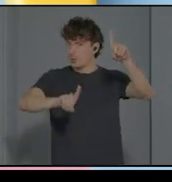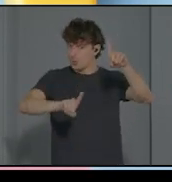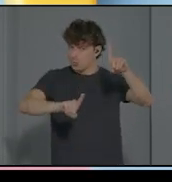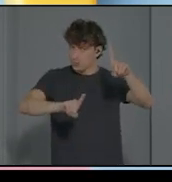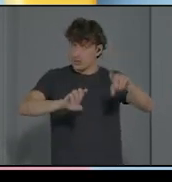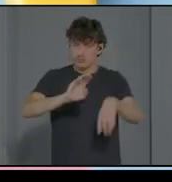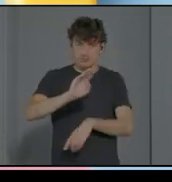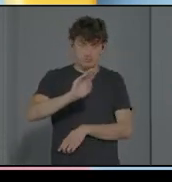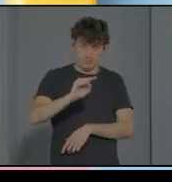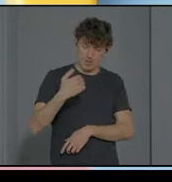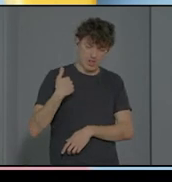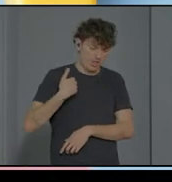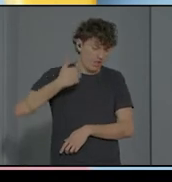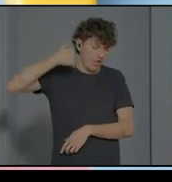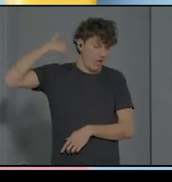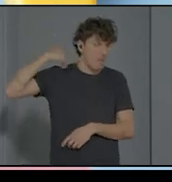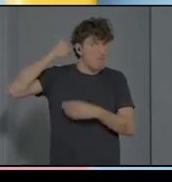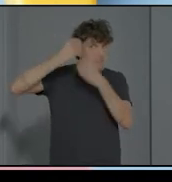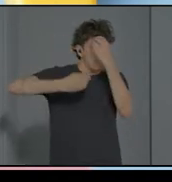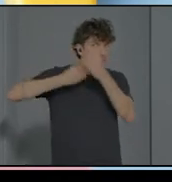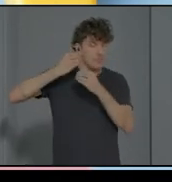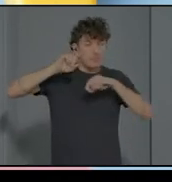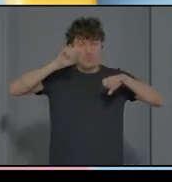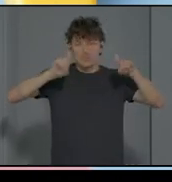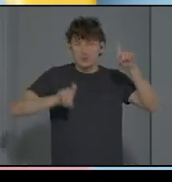la primera respuesta que una persona